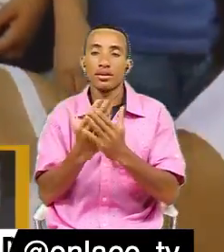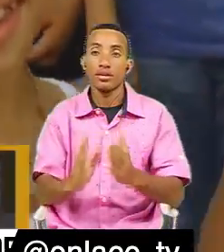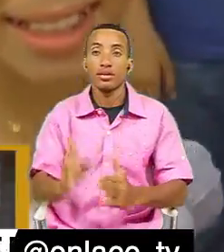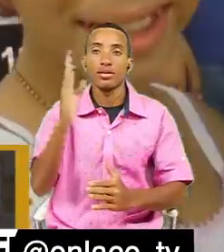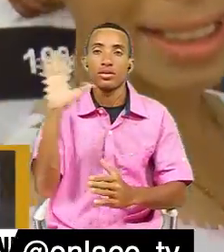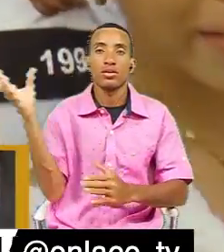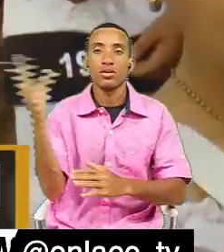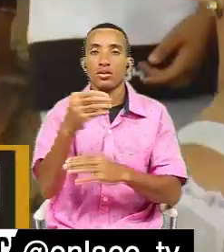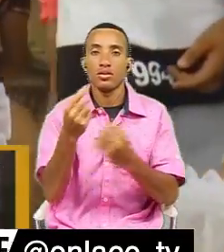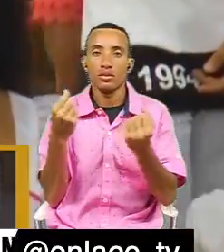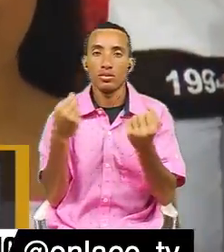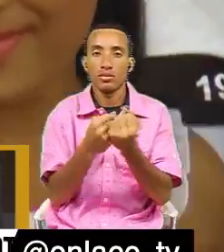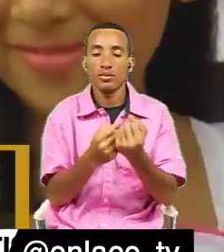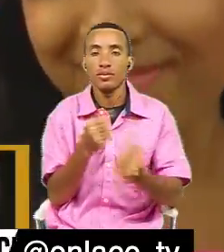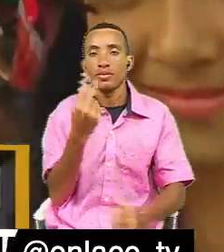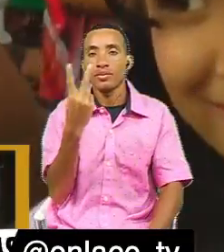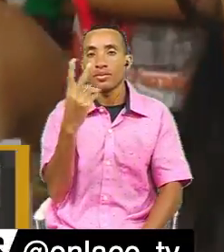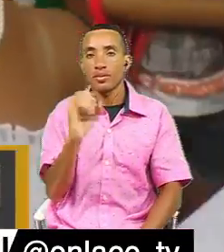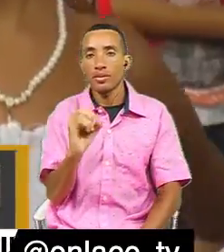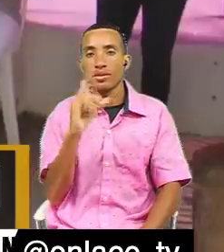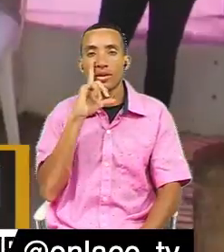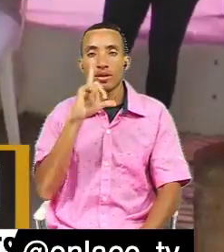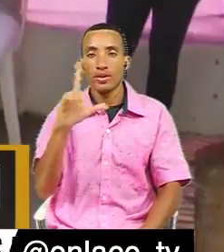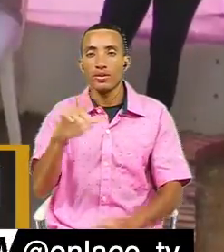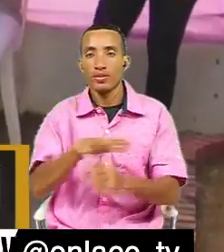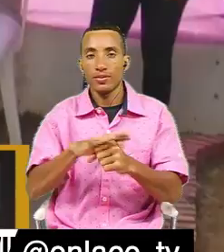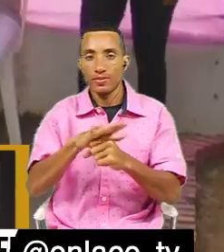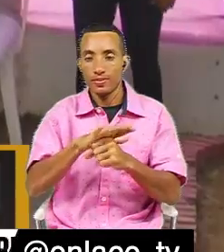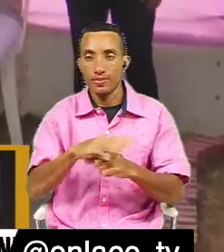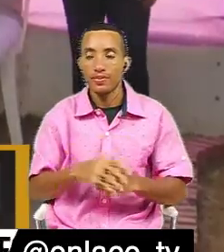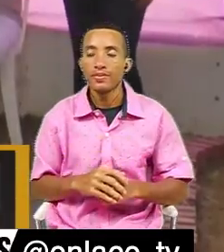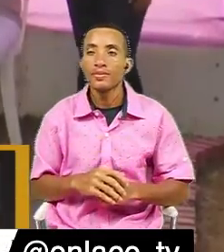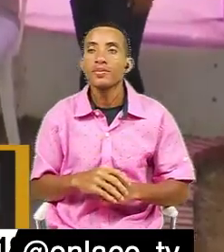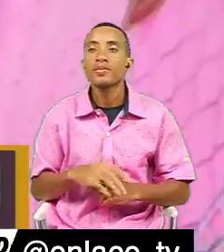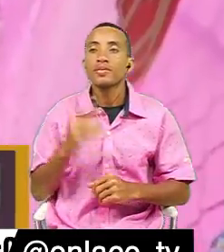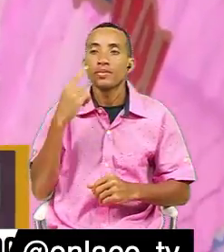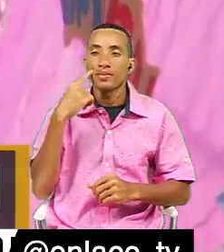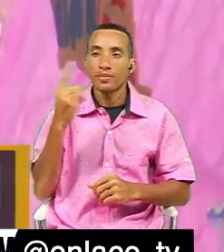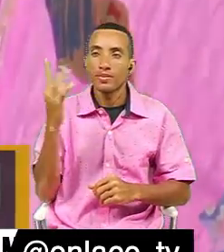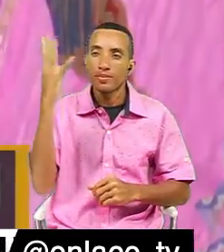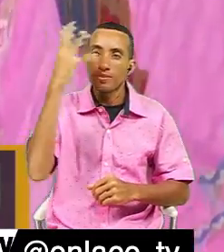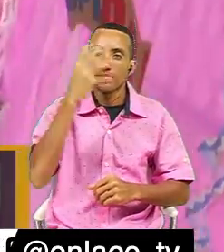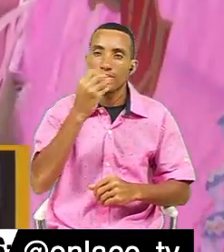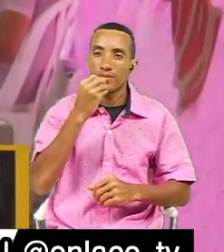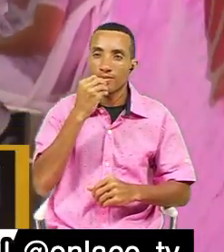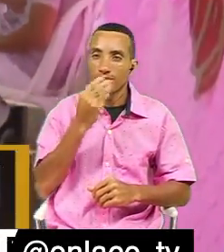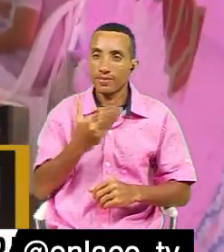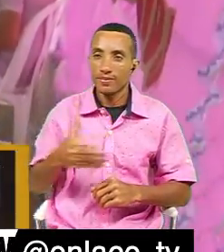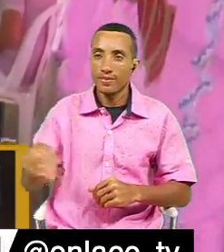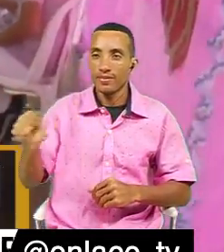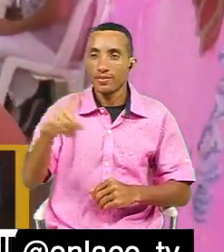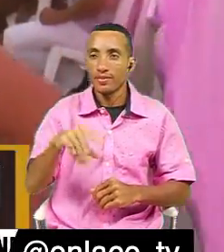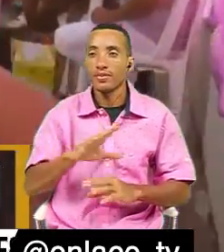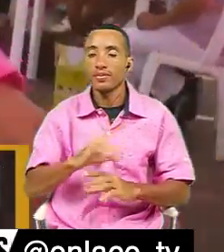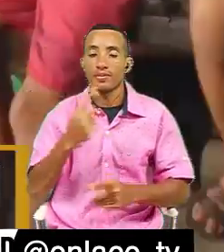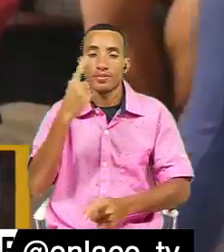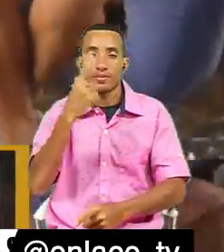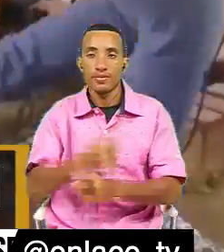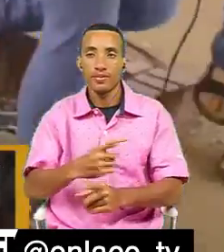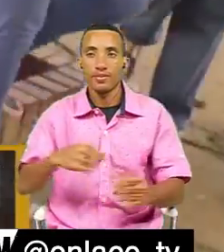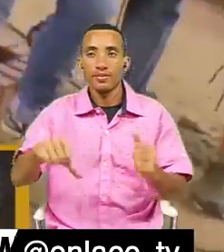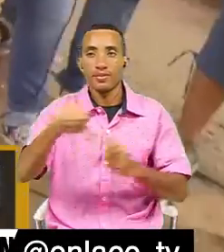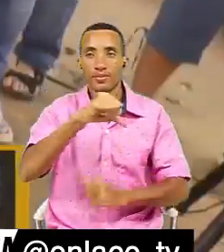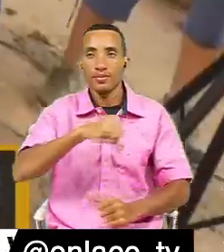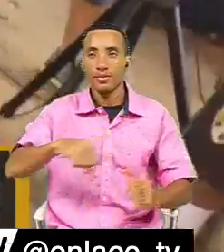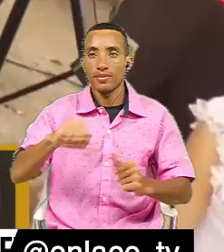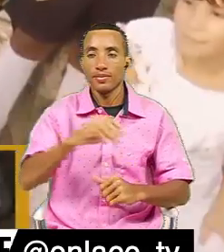toda la comunidad del barrio 20 de julio se hizo valer. El evento que destacó la belleza del barrio 20 de julio se cumplió en el parque contiguo a